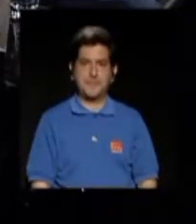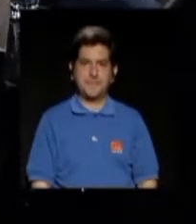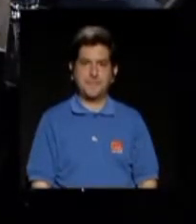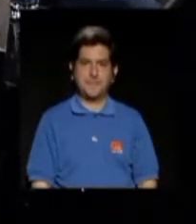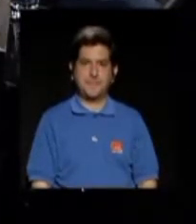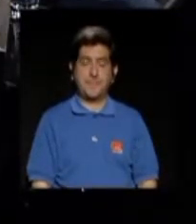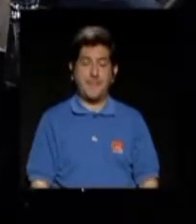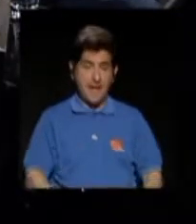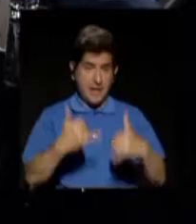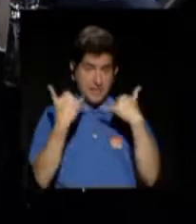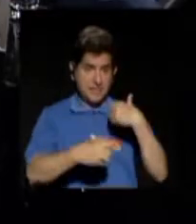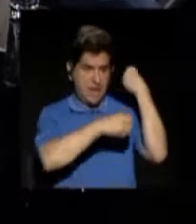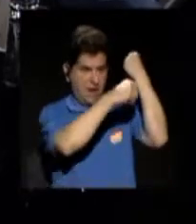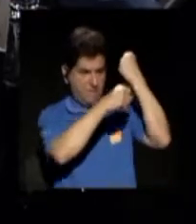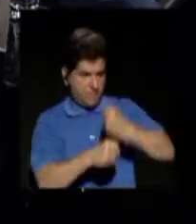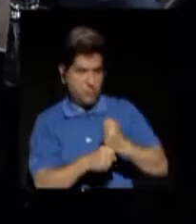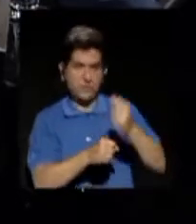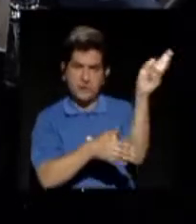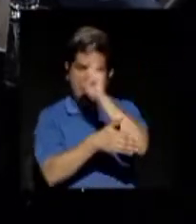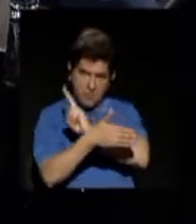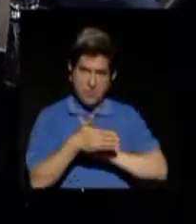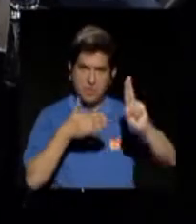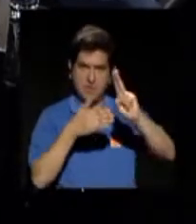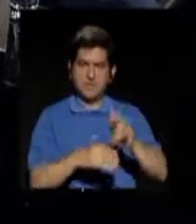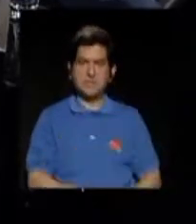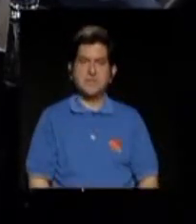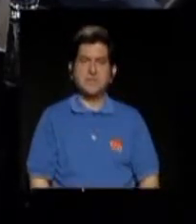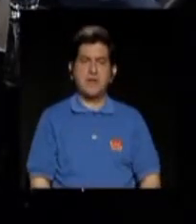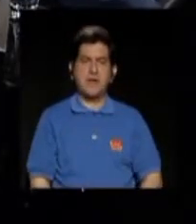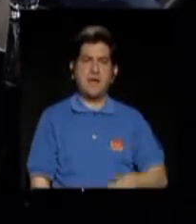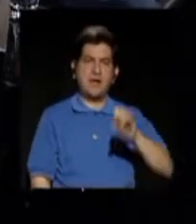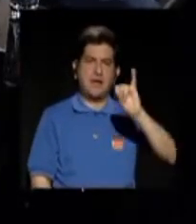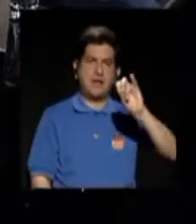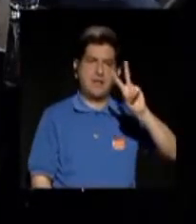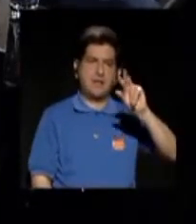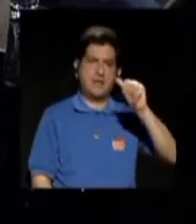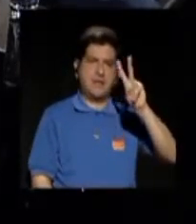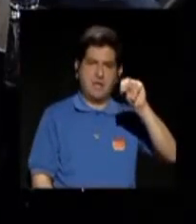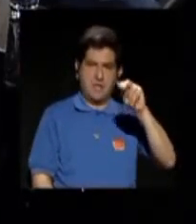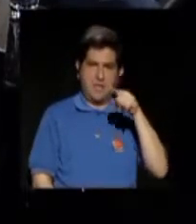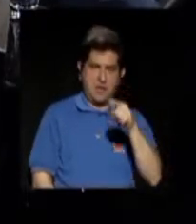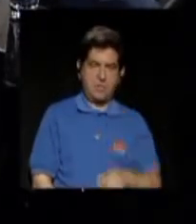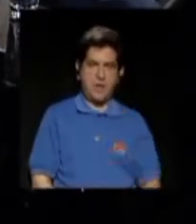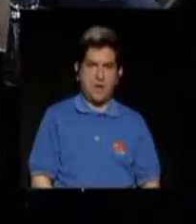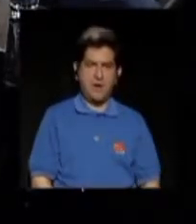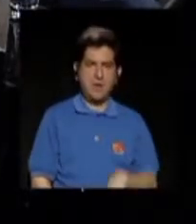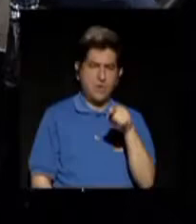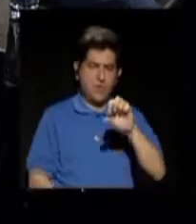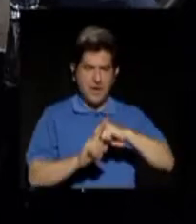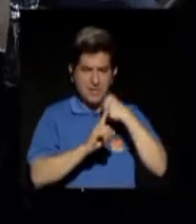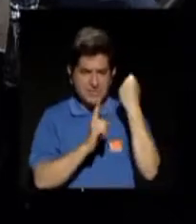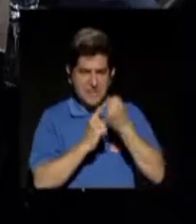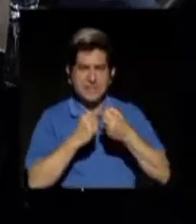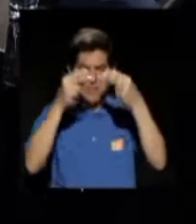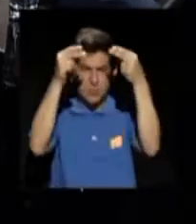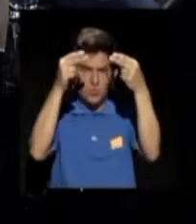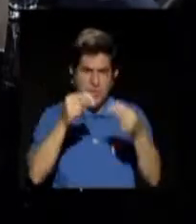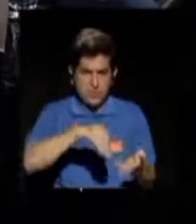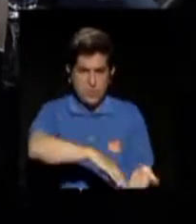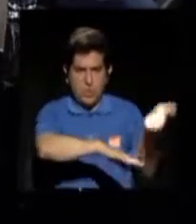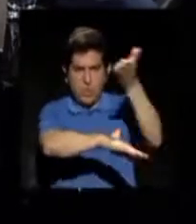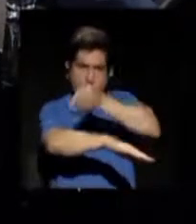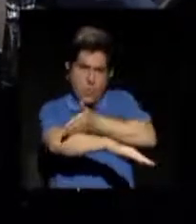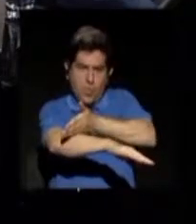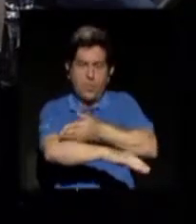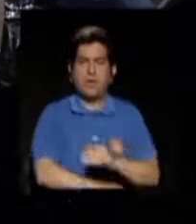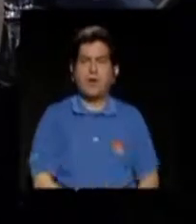una vez fundada la universidad y ya don Iván con este salto de presupuesto nos sugiere un